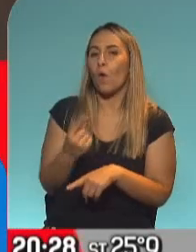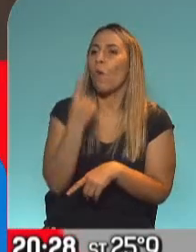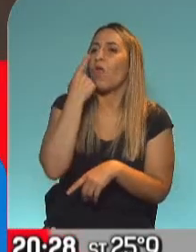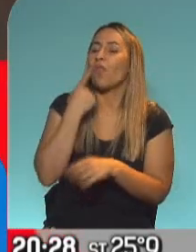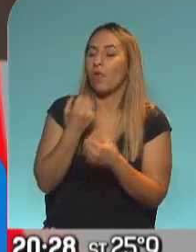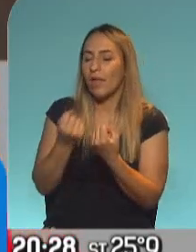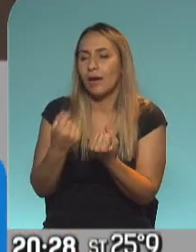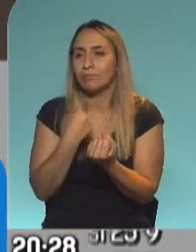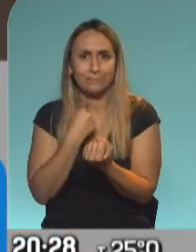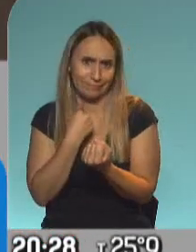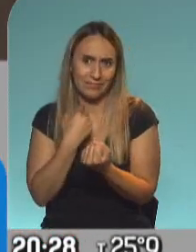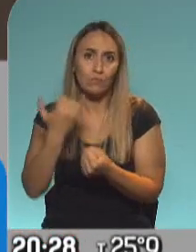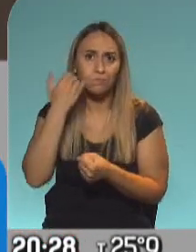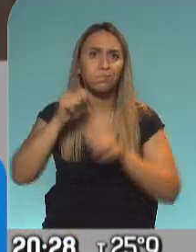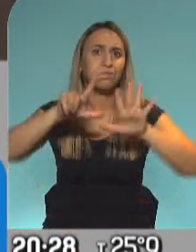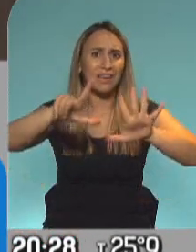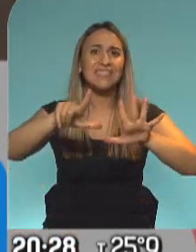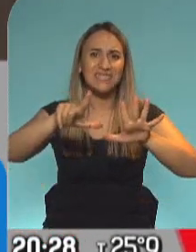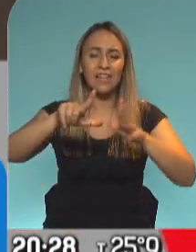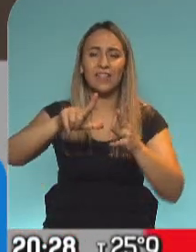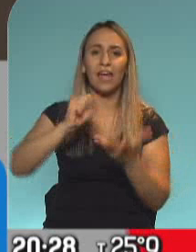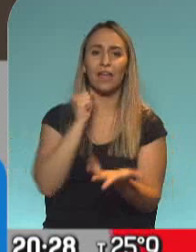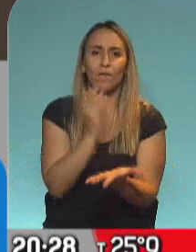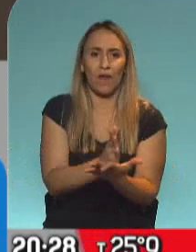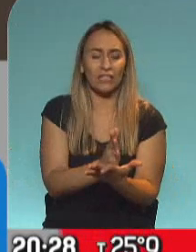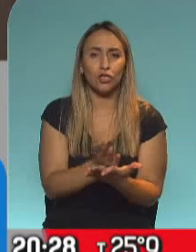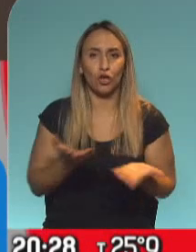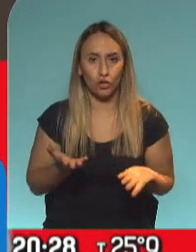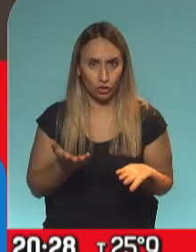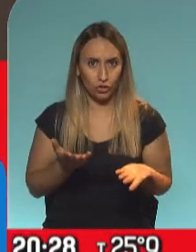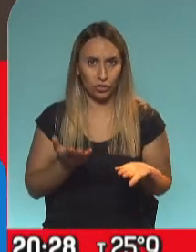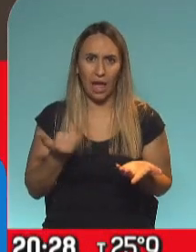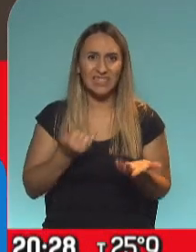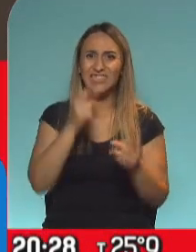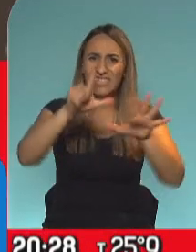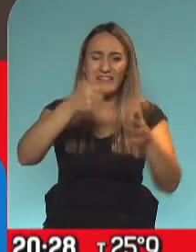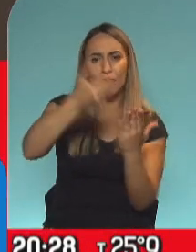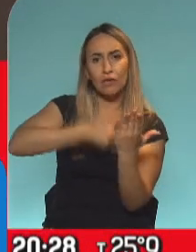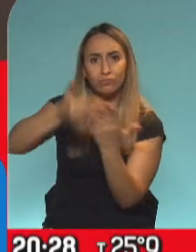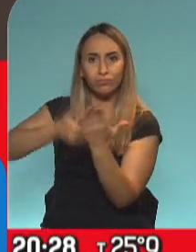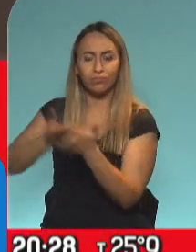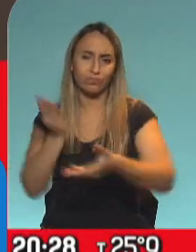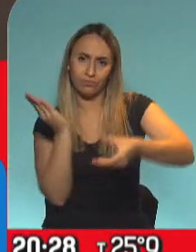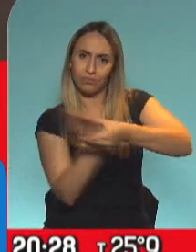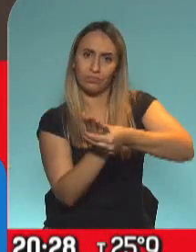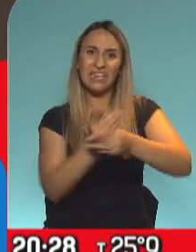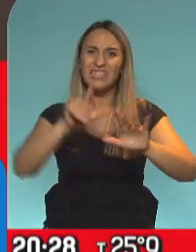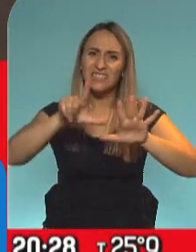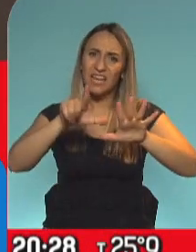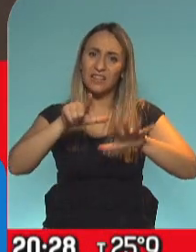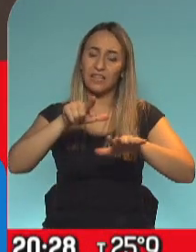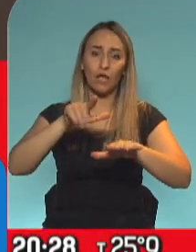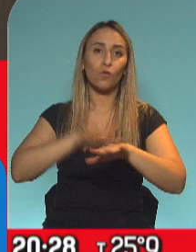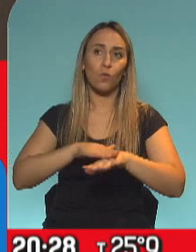labrado 7 infracciones de tránsito, 7 actas de comprobación bueno, básicamente por faltas de tránsito. O sea que esto se